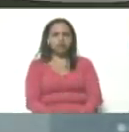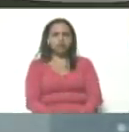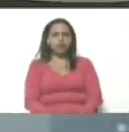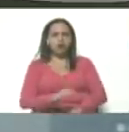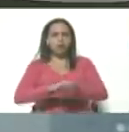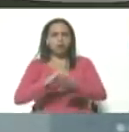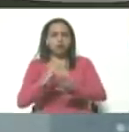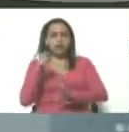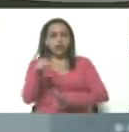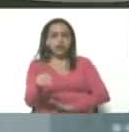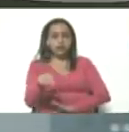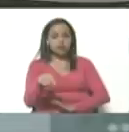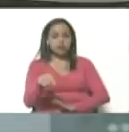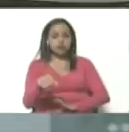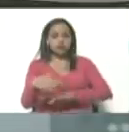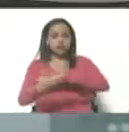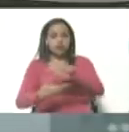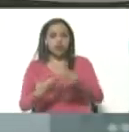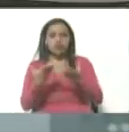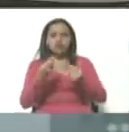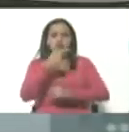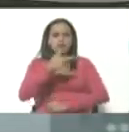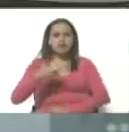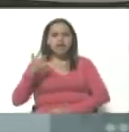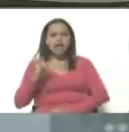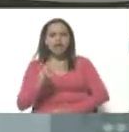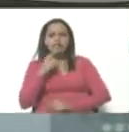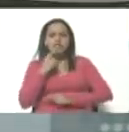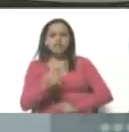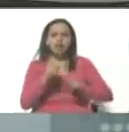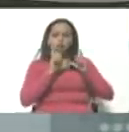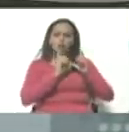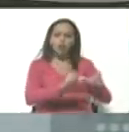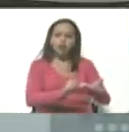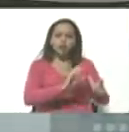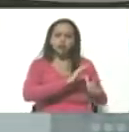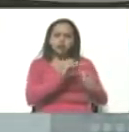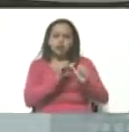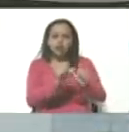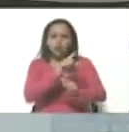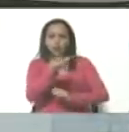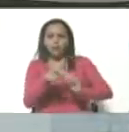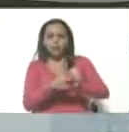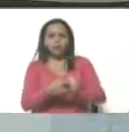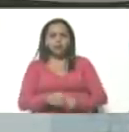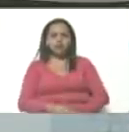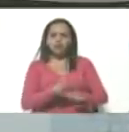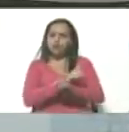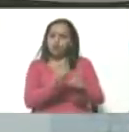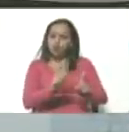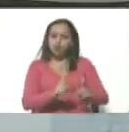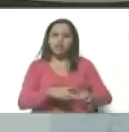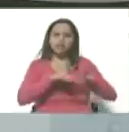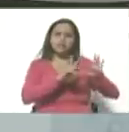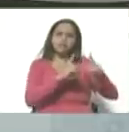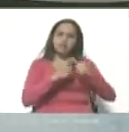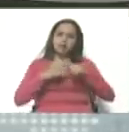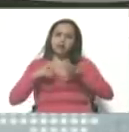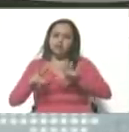Porque en estas circunstancias mucha gente ha recomendado mantener la cuarentena radical, total, absoluta. No,